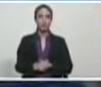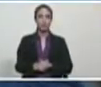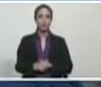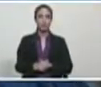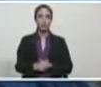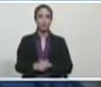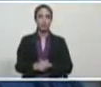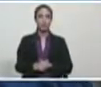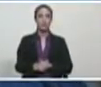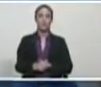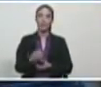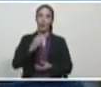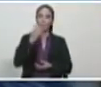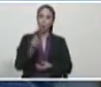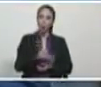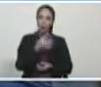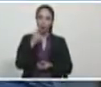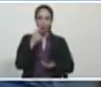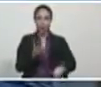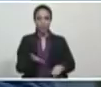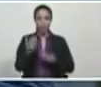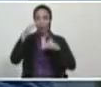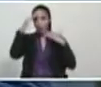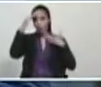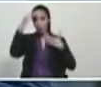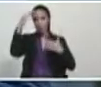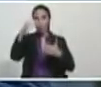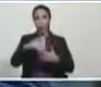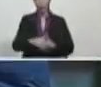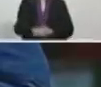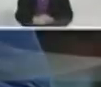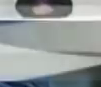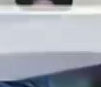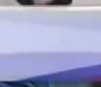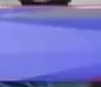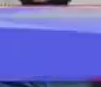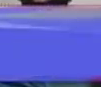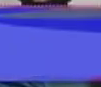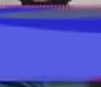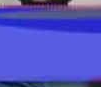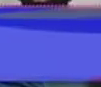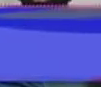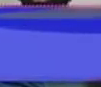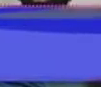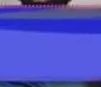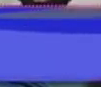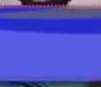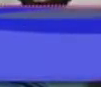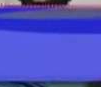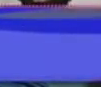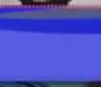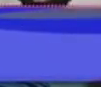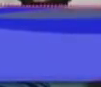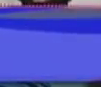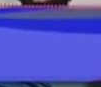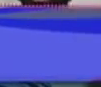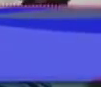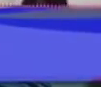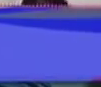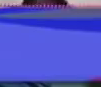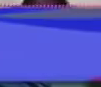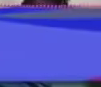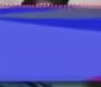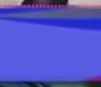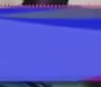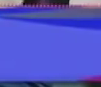Aló. Buenas tardes, presidente. Saludos a todos los trabajadores, trabajadoras de la planta Cherry de Venezuela, al pueblo de Aragua.